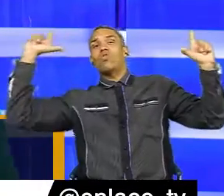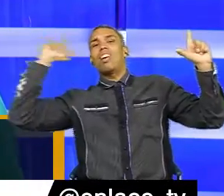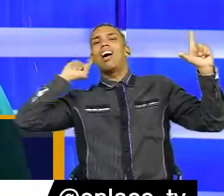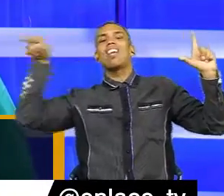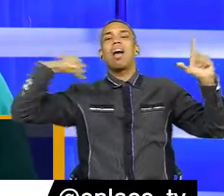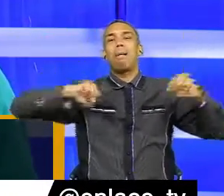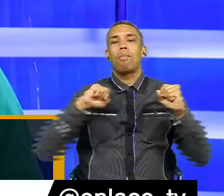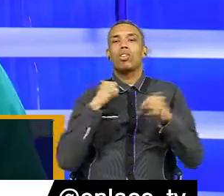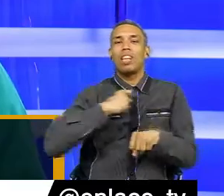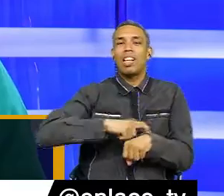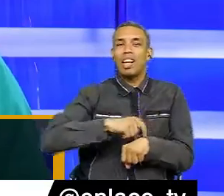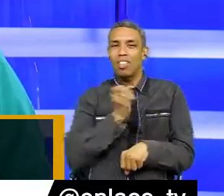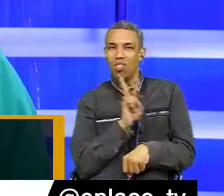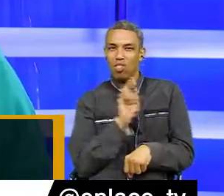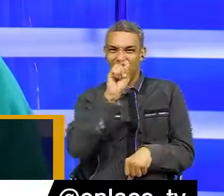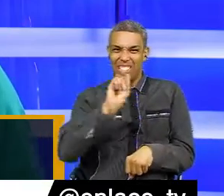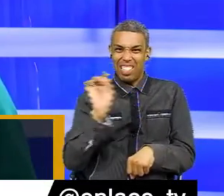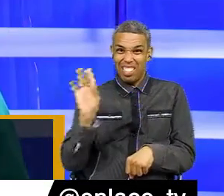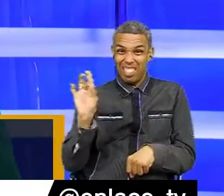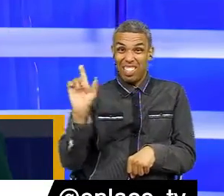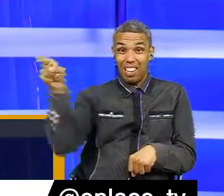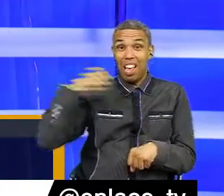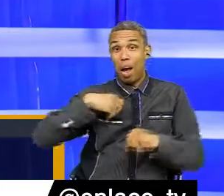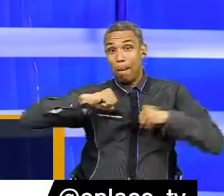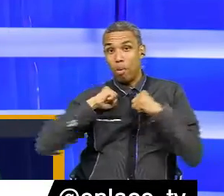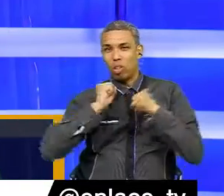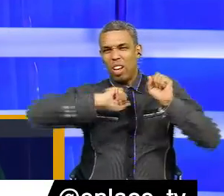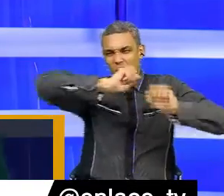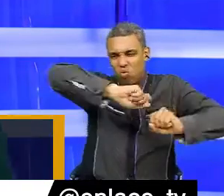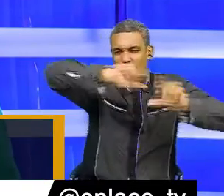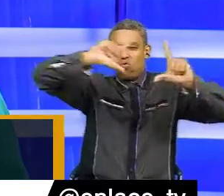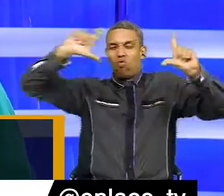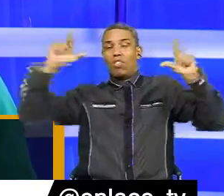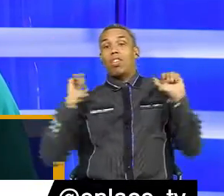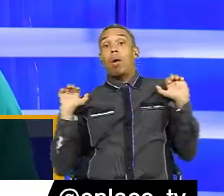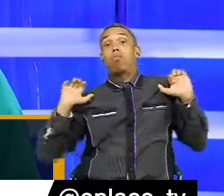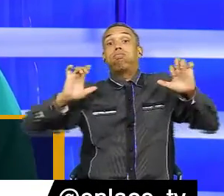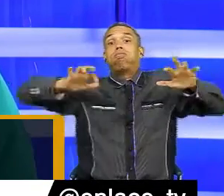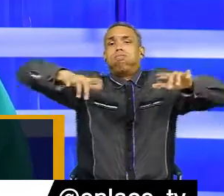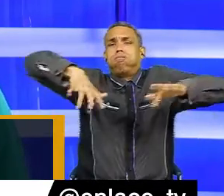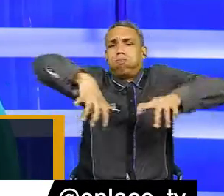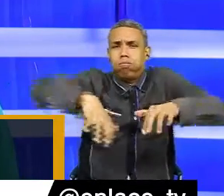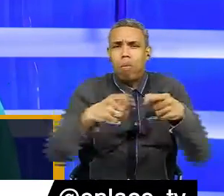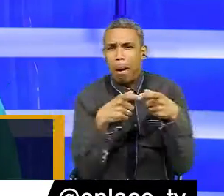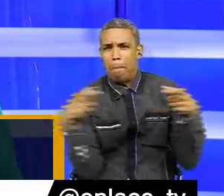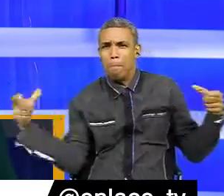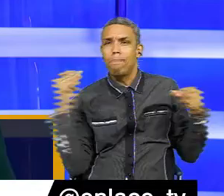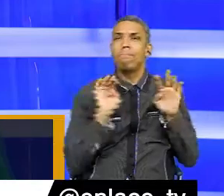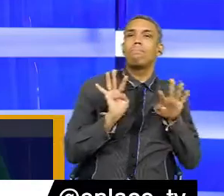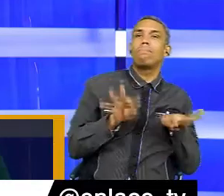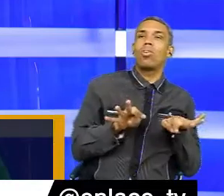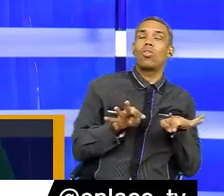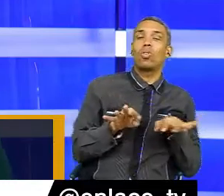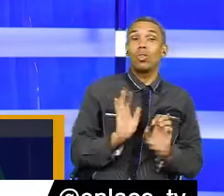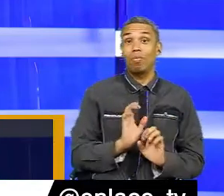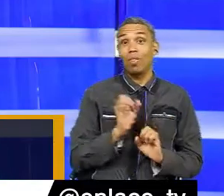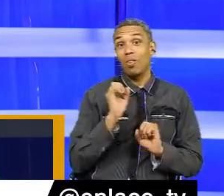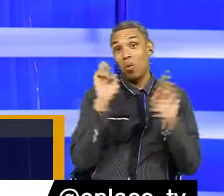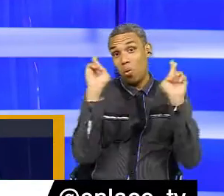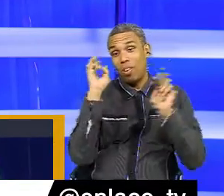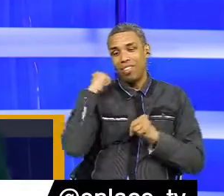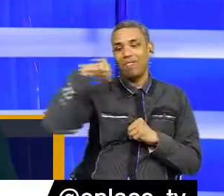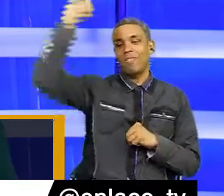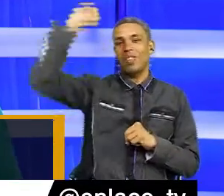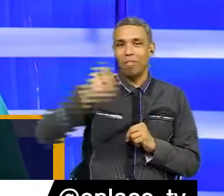las 12:15 del día, el 23 de agosto de este año, el 23 de agosto. El 24 de agosto se abren